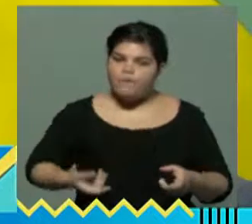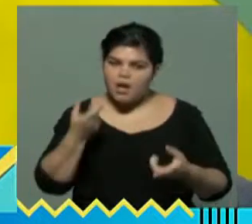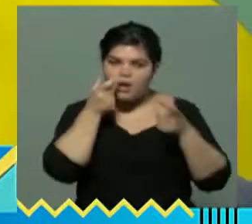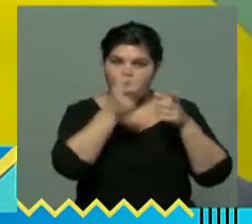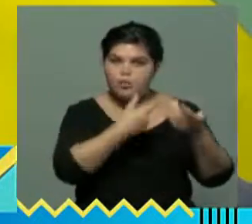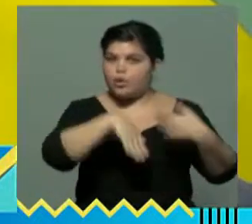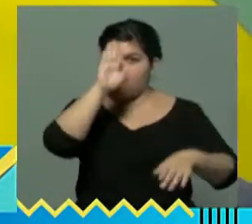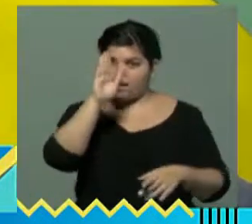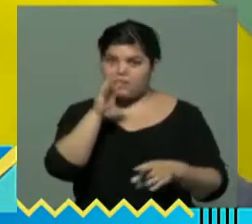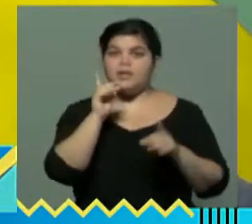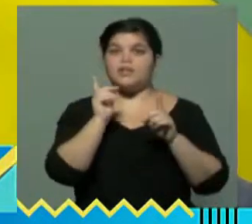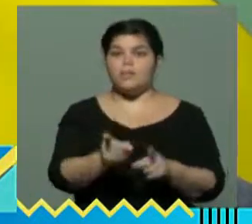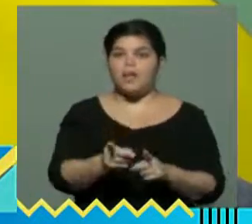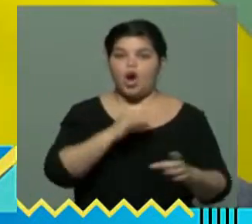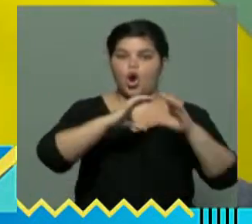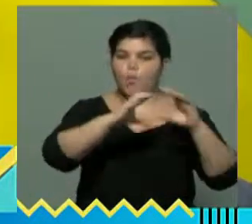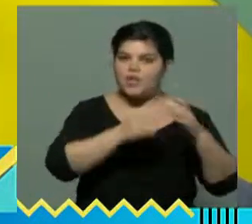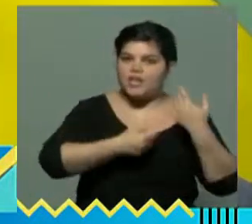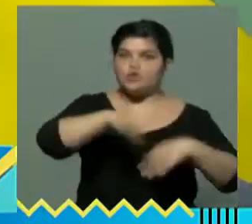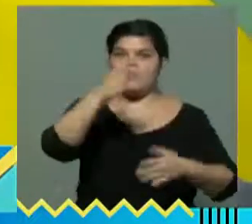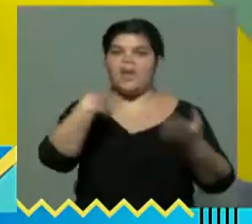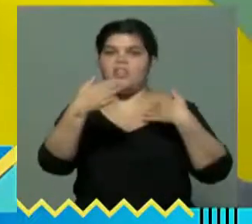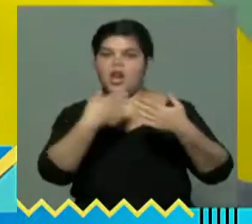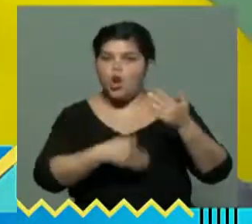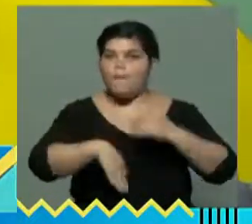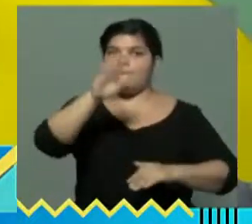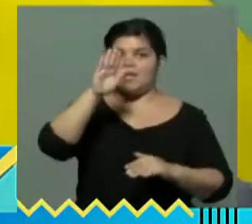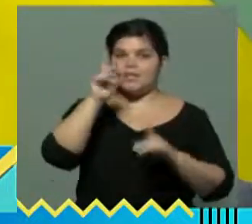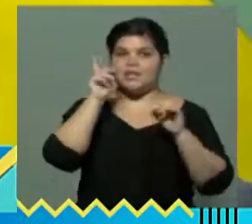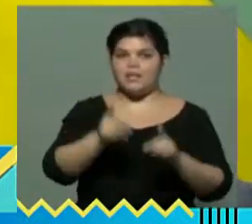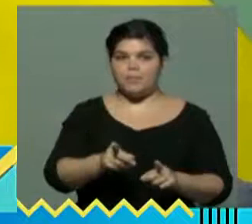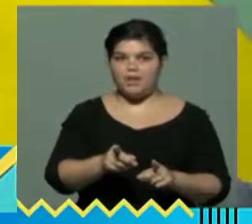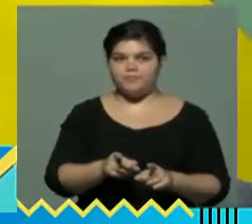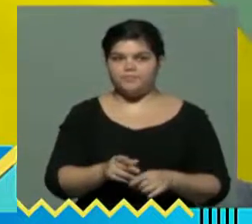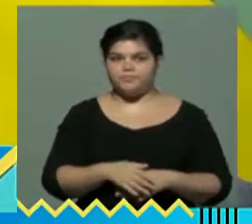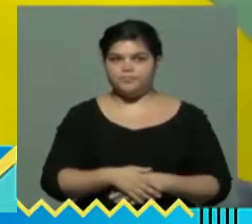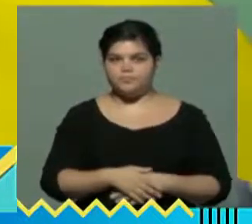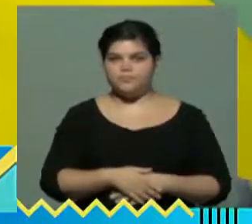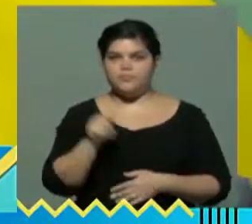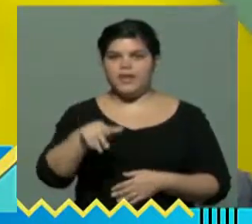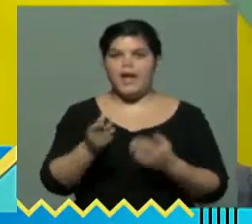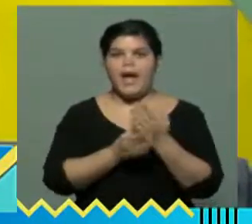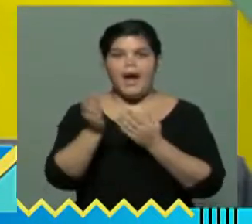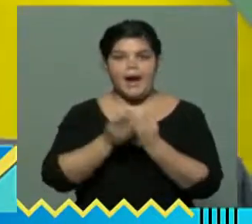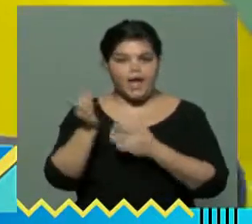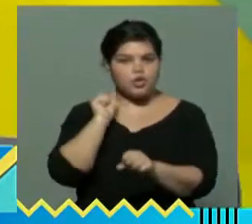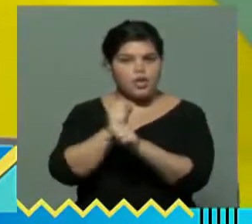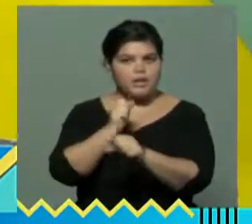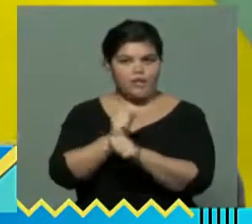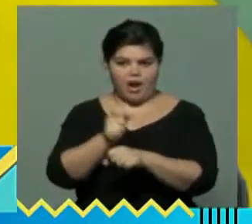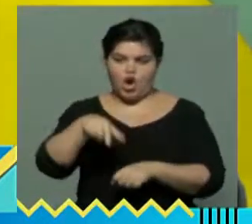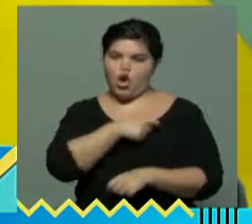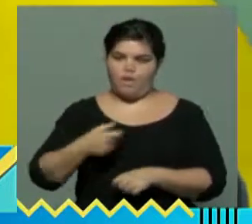otro lado, más comunicación, más diálogo y bajar la carga, que no hablo del costo laboral que habla este gobierno, ni de las